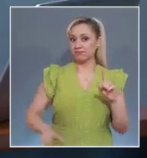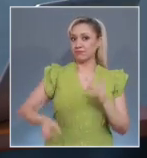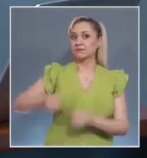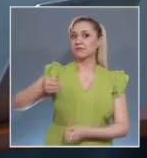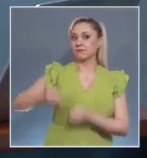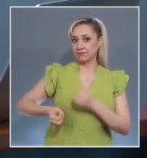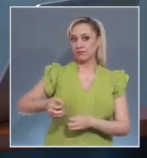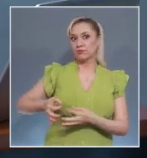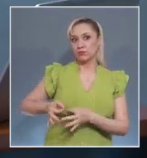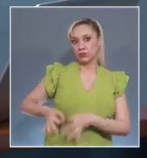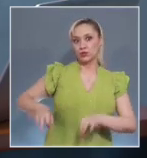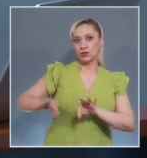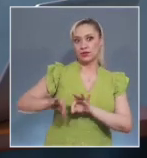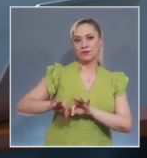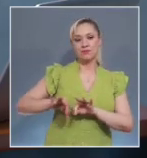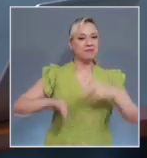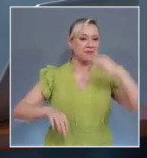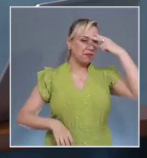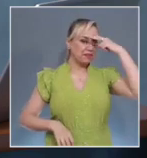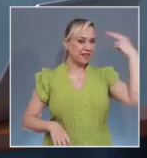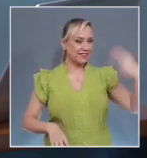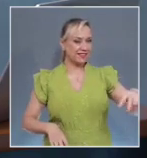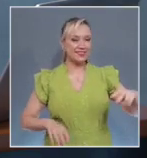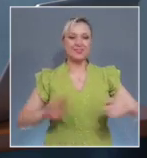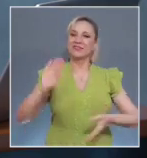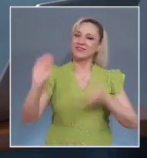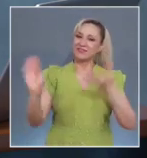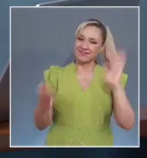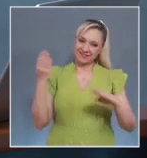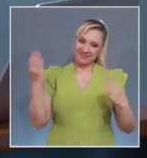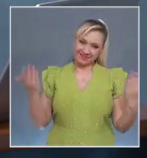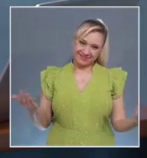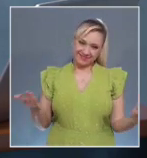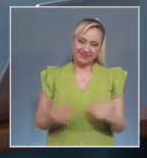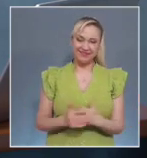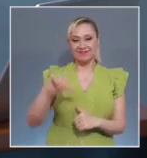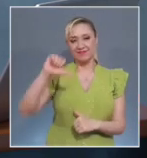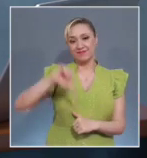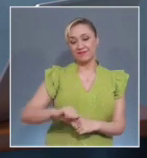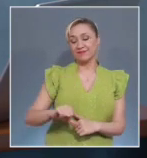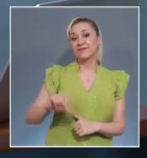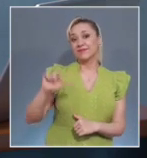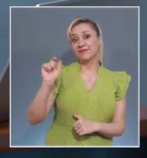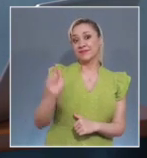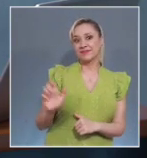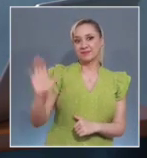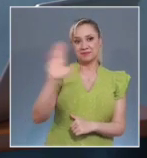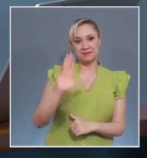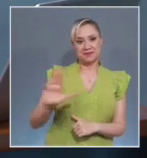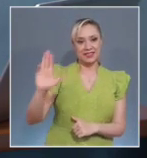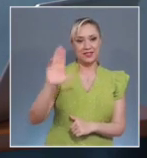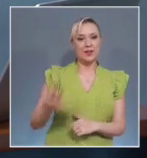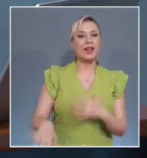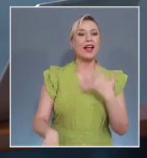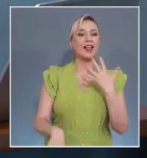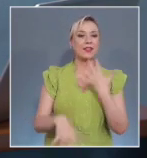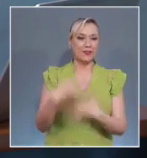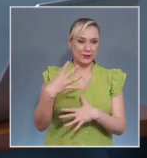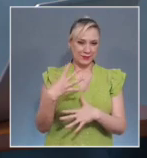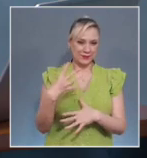de México y de todo el mundo. Hoy, que ya es mitad de semana, miércoles 14 de junio